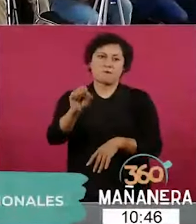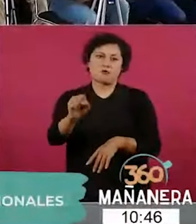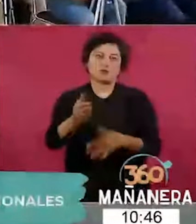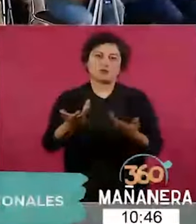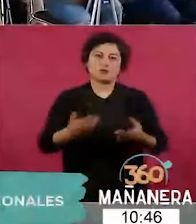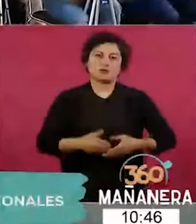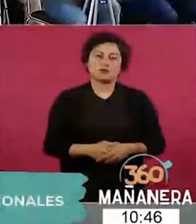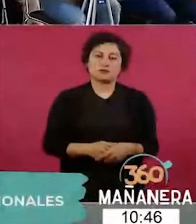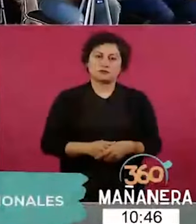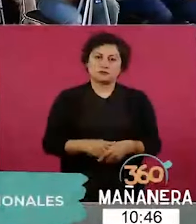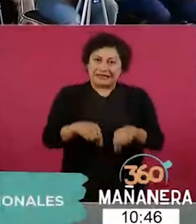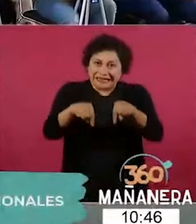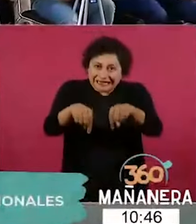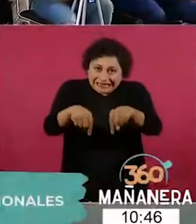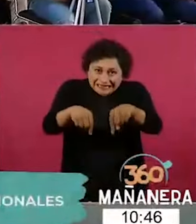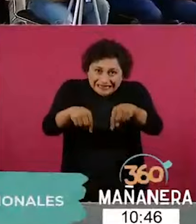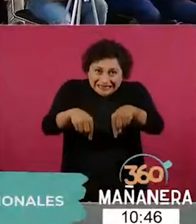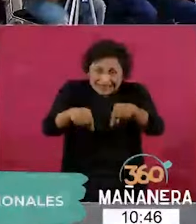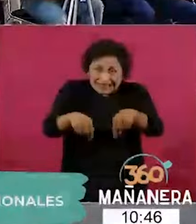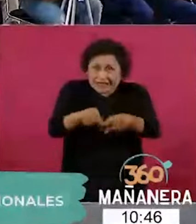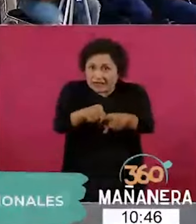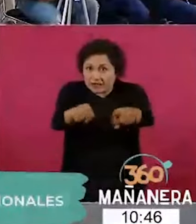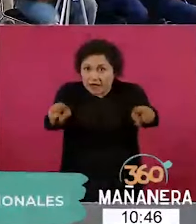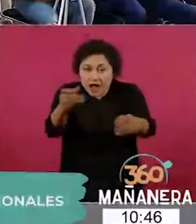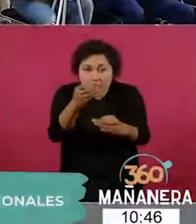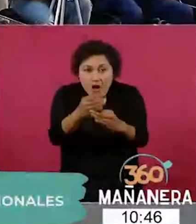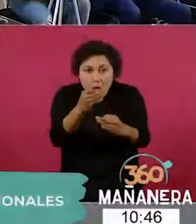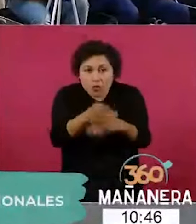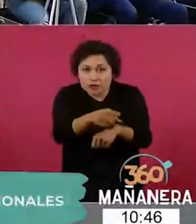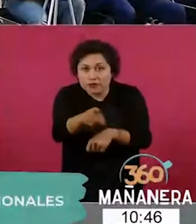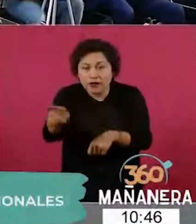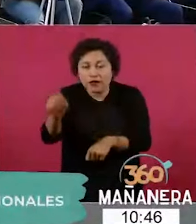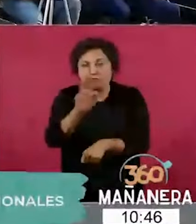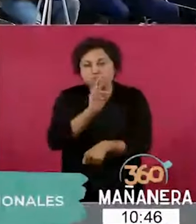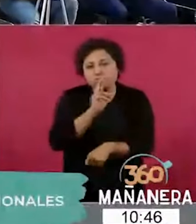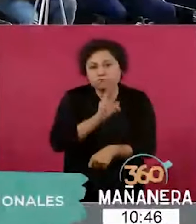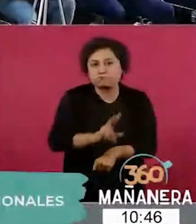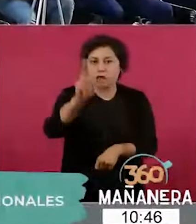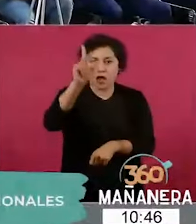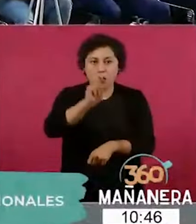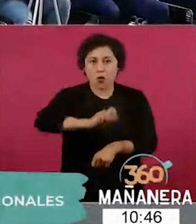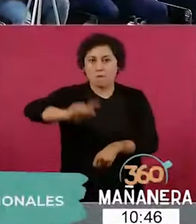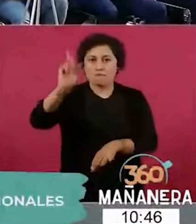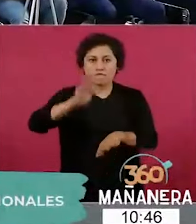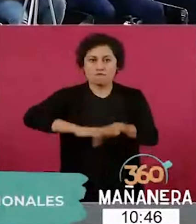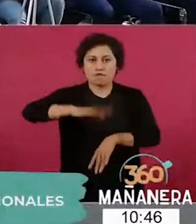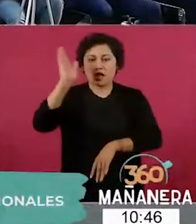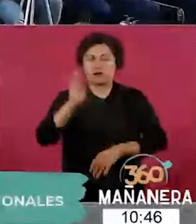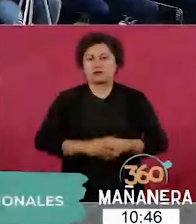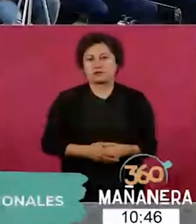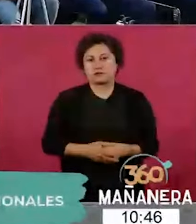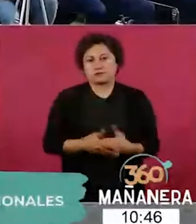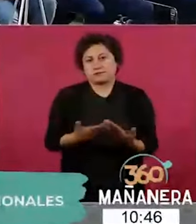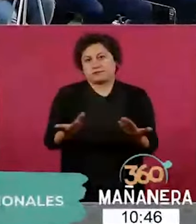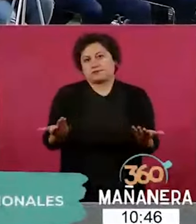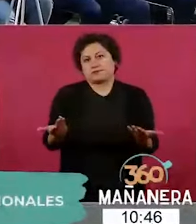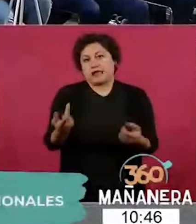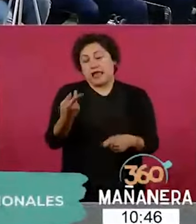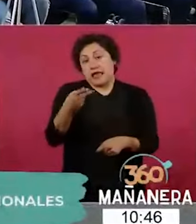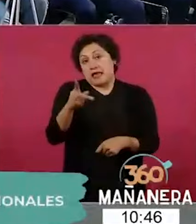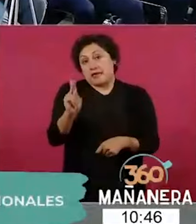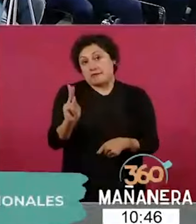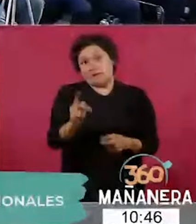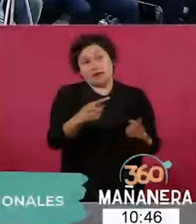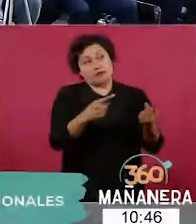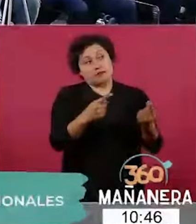Ramos aquí aquí aquí aquí hay mejores pero no se compara lo que